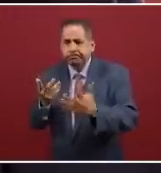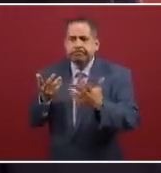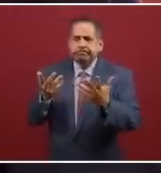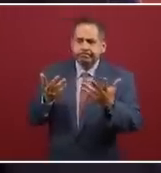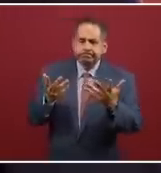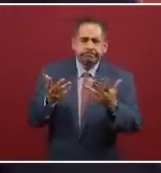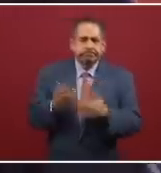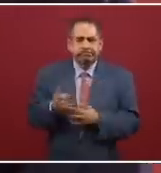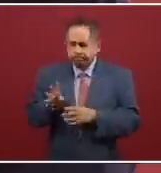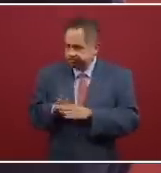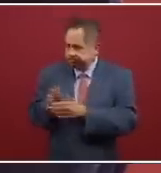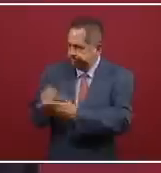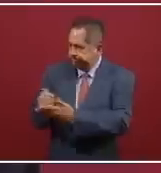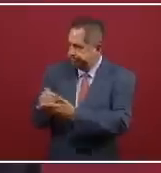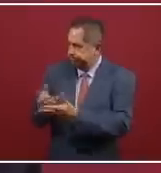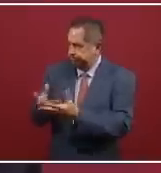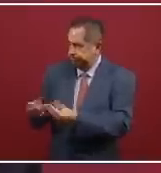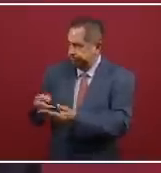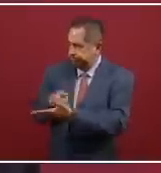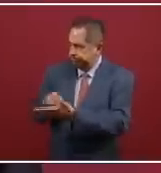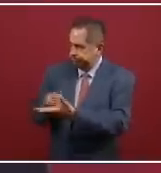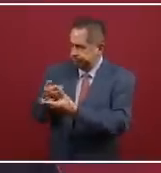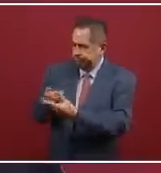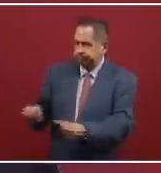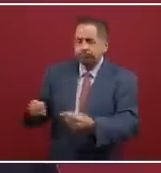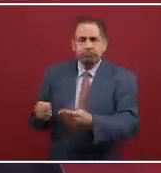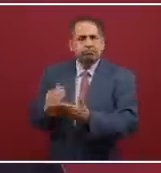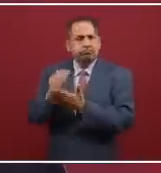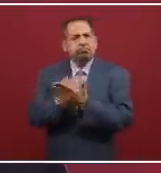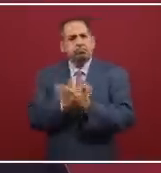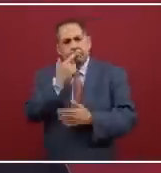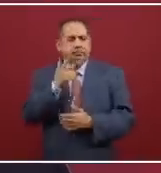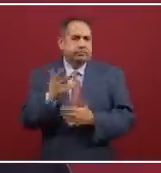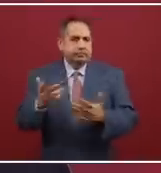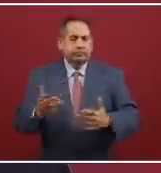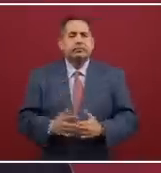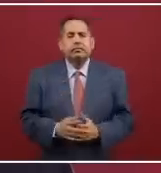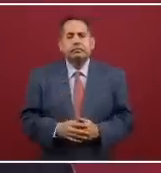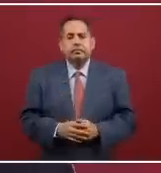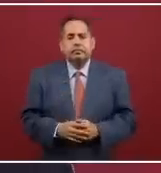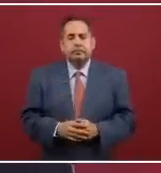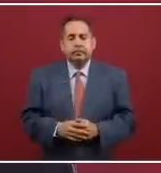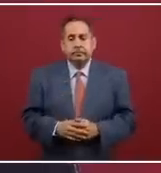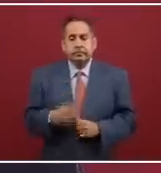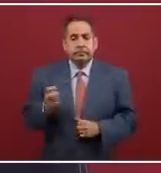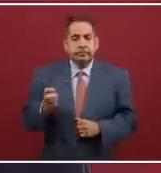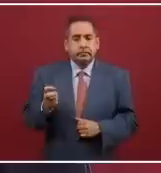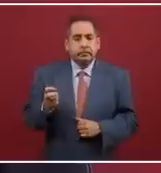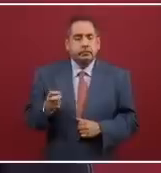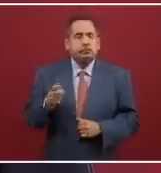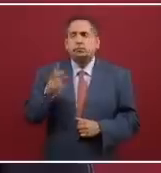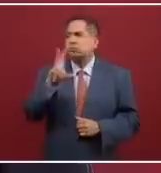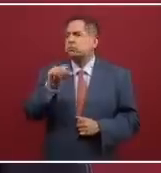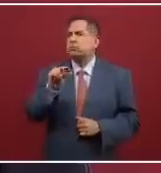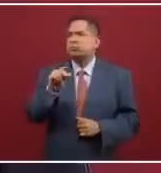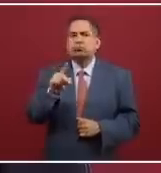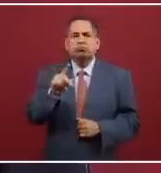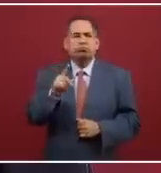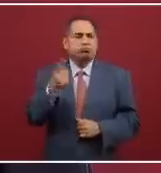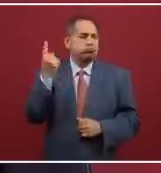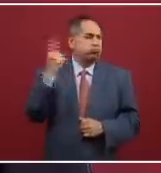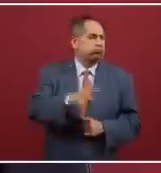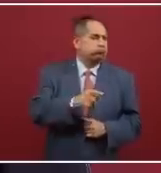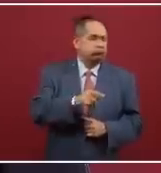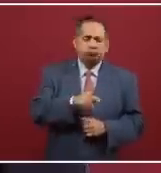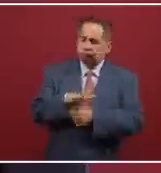gente tenga que abandonar sus lugares de origen esto no se resuelve con el uso de la